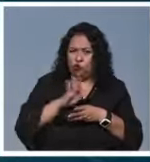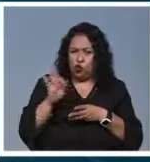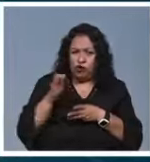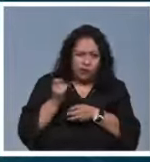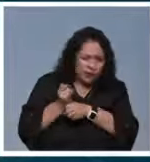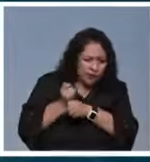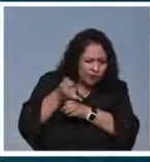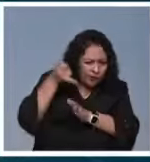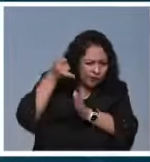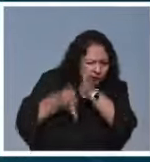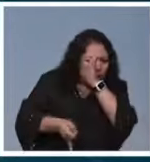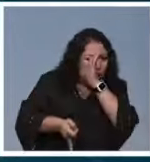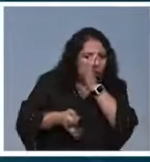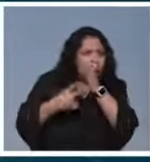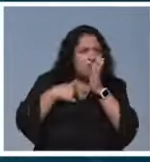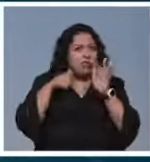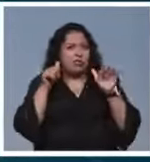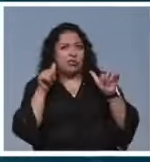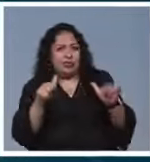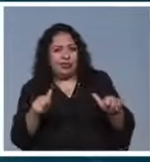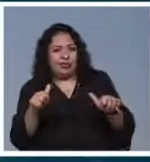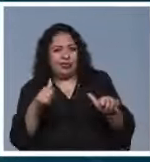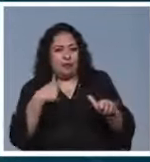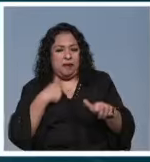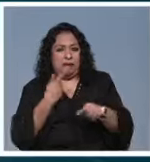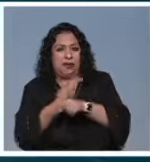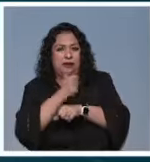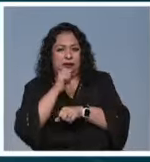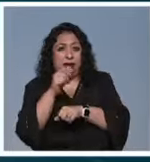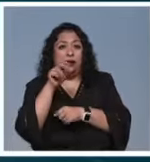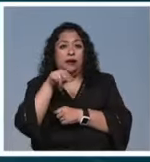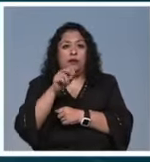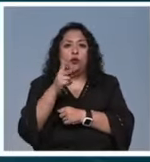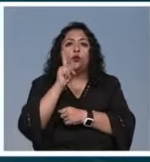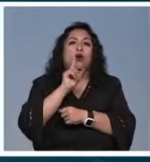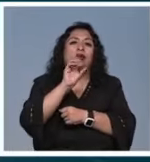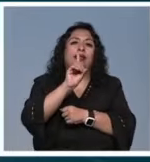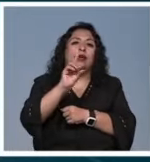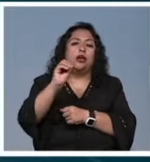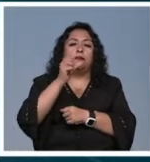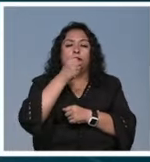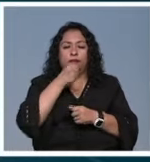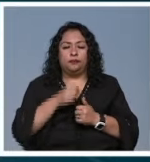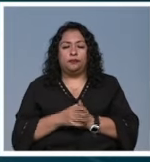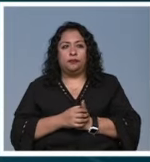escarbar hondo y salir ileso. Para Noticias 22, Diana Obispo.